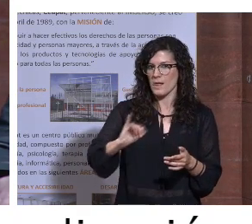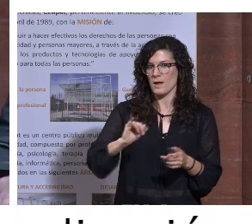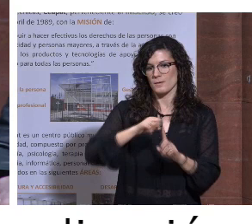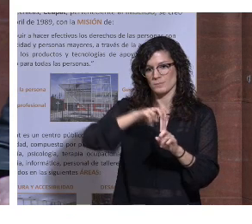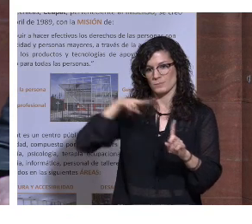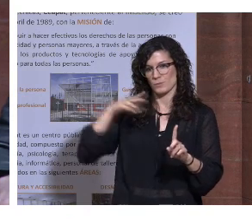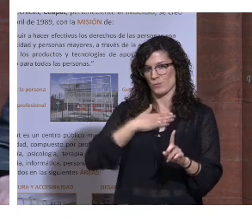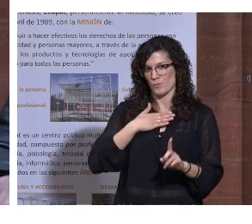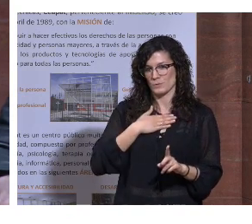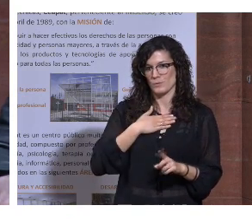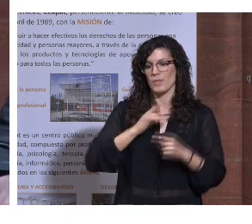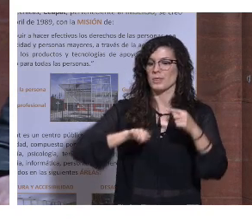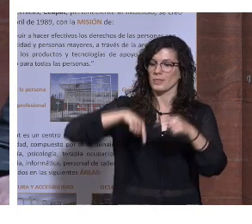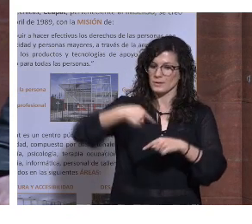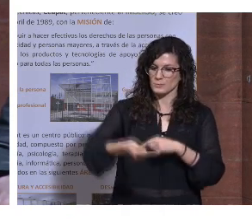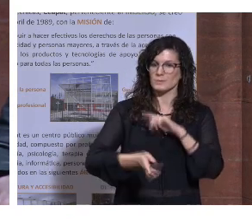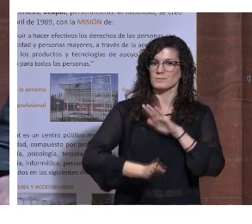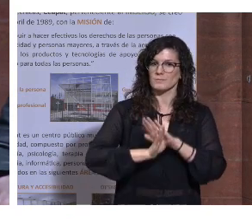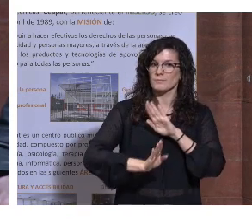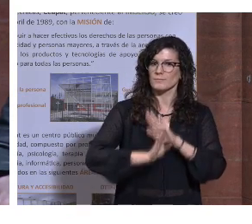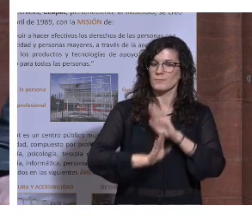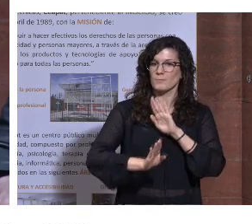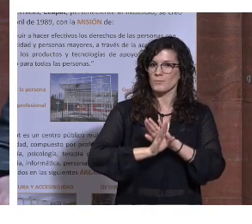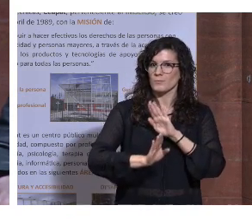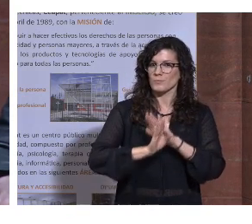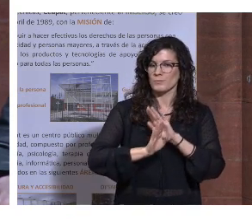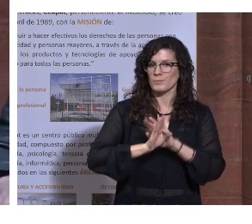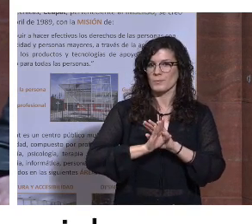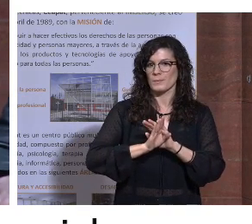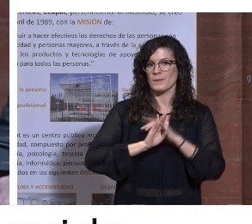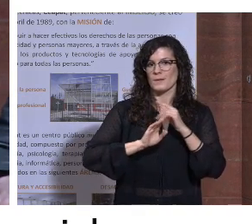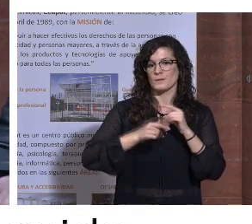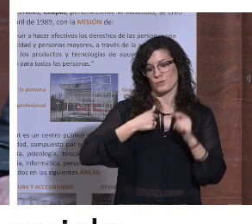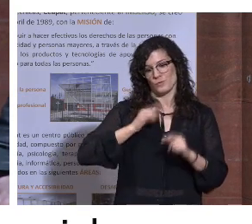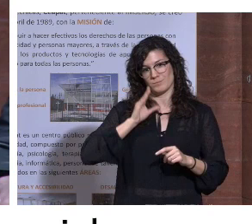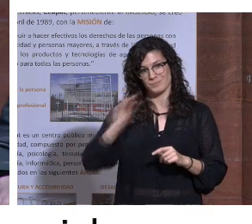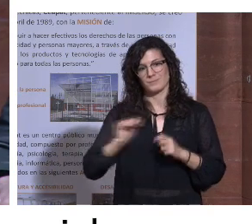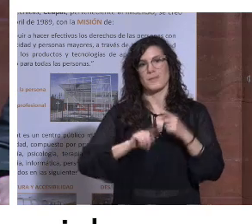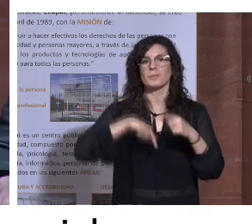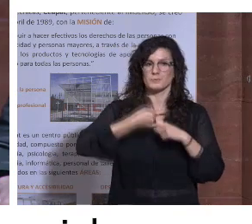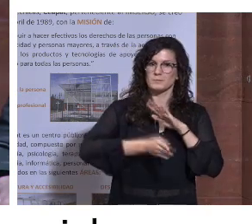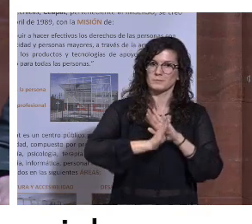después ha seguido mucho más, después de irme yo, con nuestra